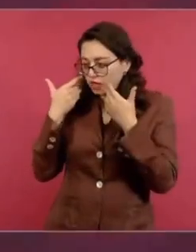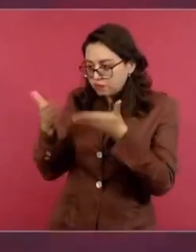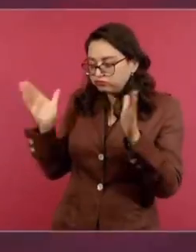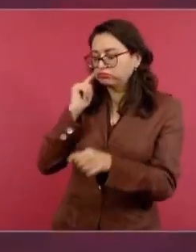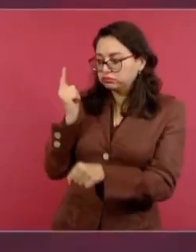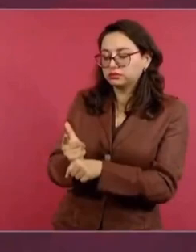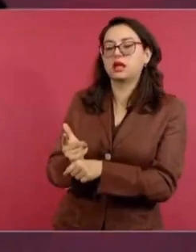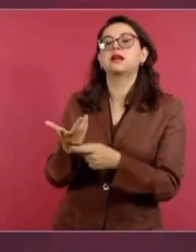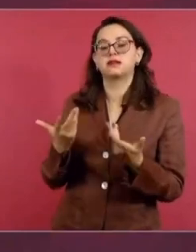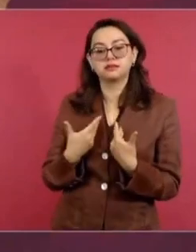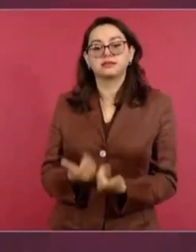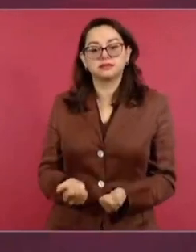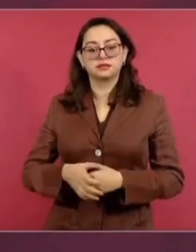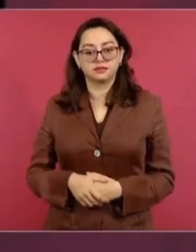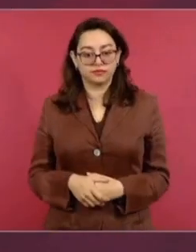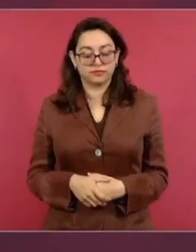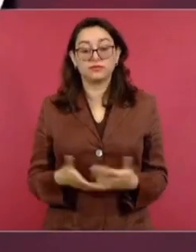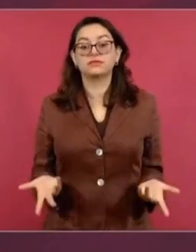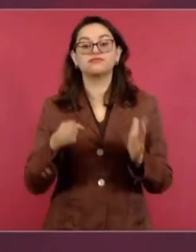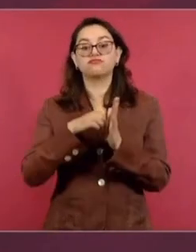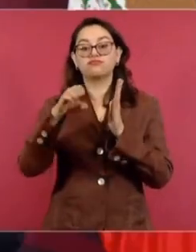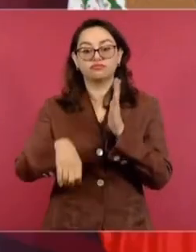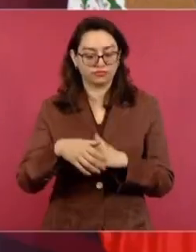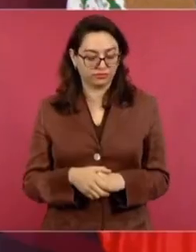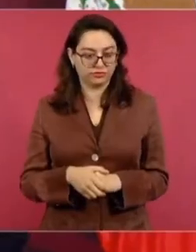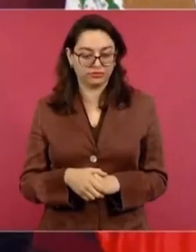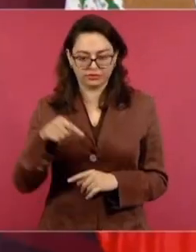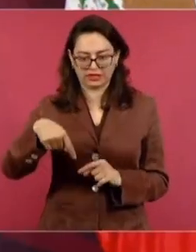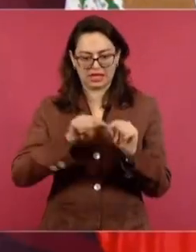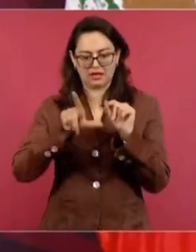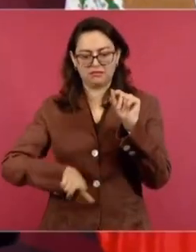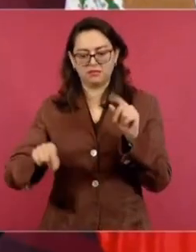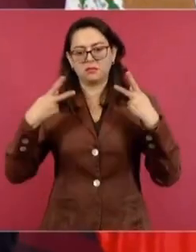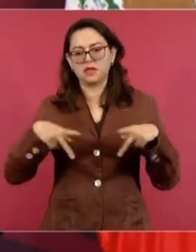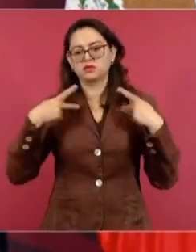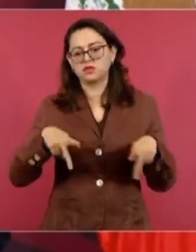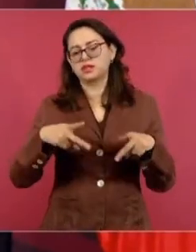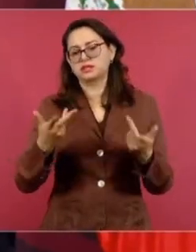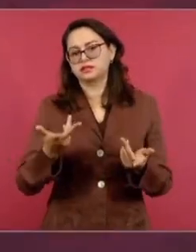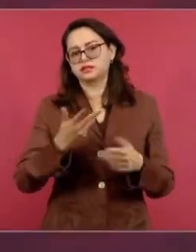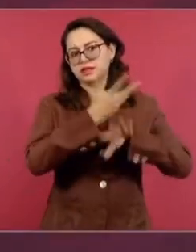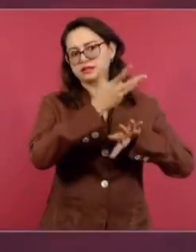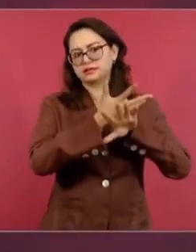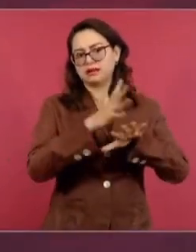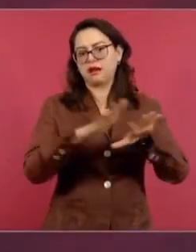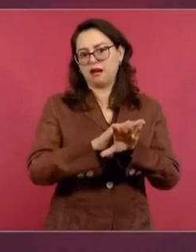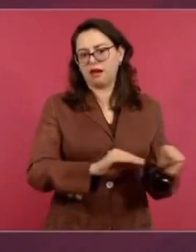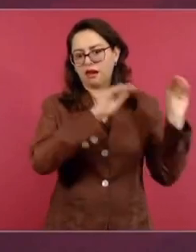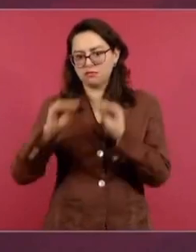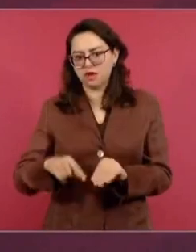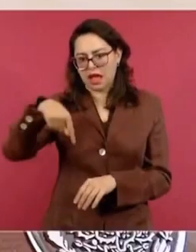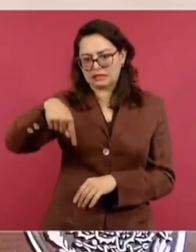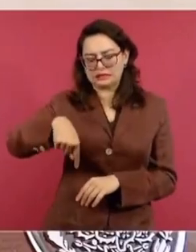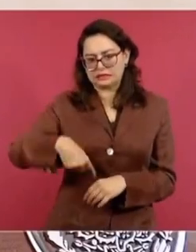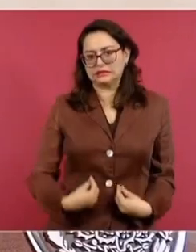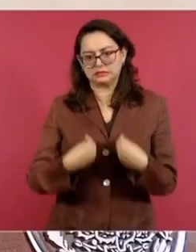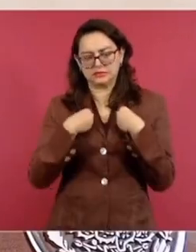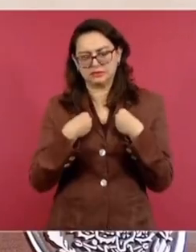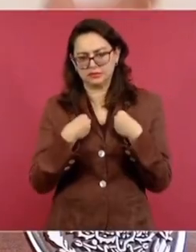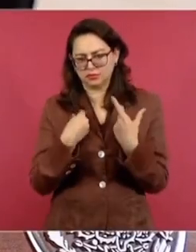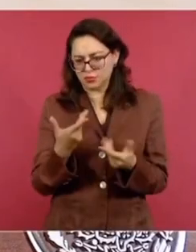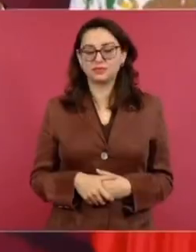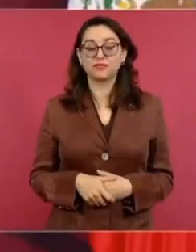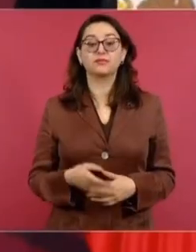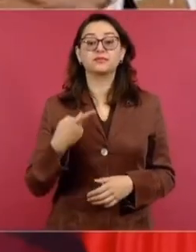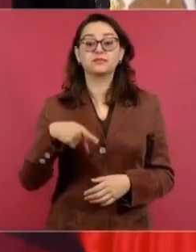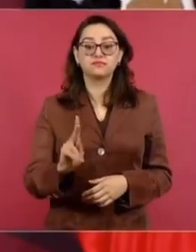que se dé a conocer cuántos estadounidenses se están trasladando, se están mudando a vivir a